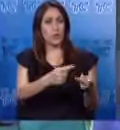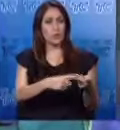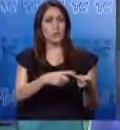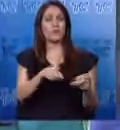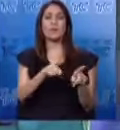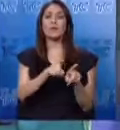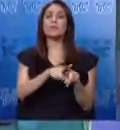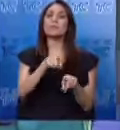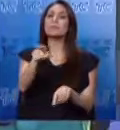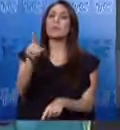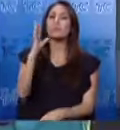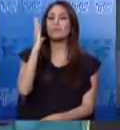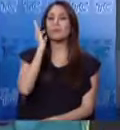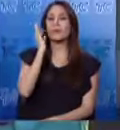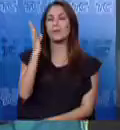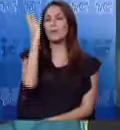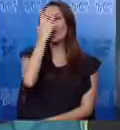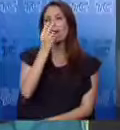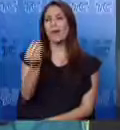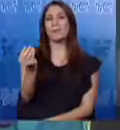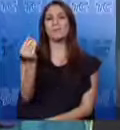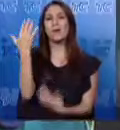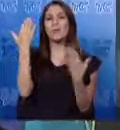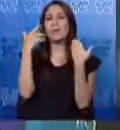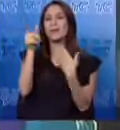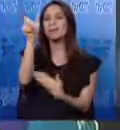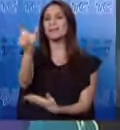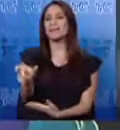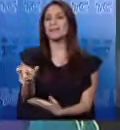guapa mujer guayaquileña,